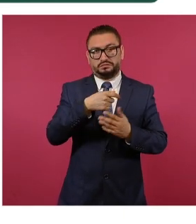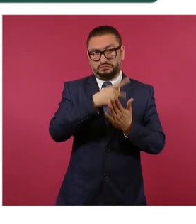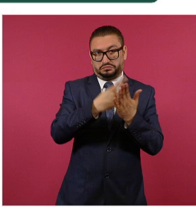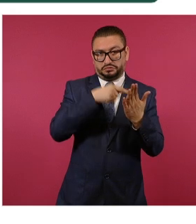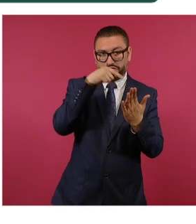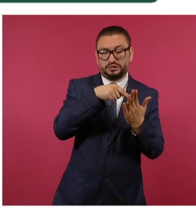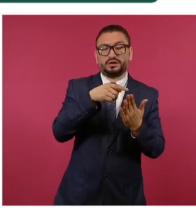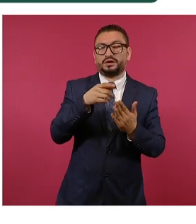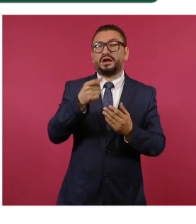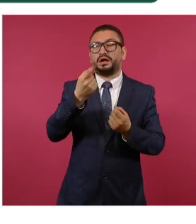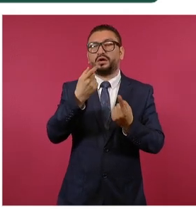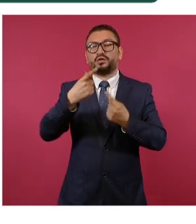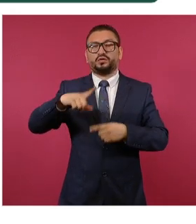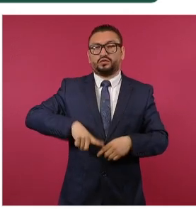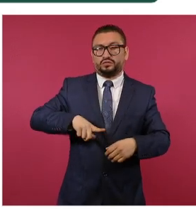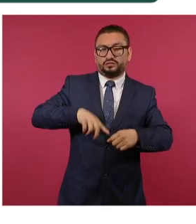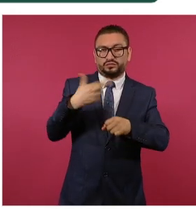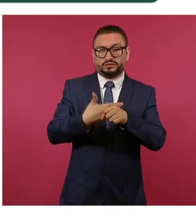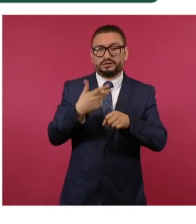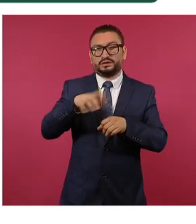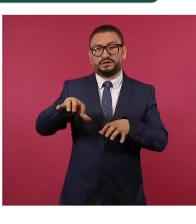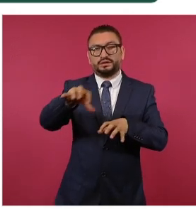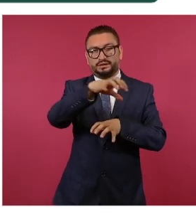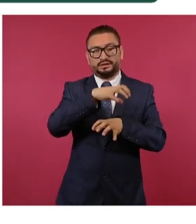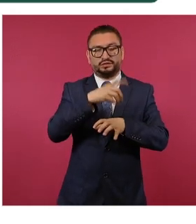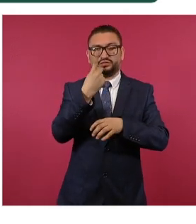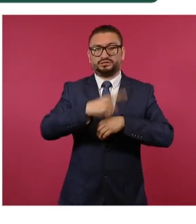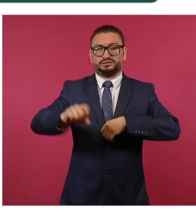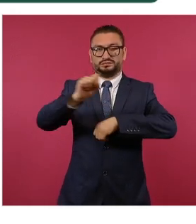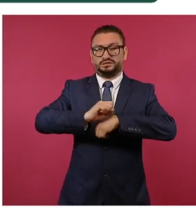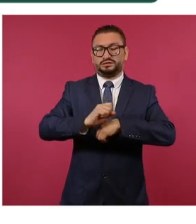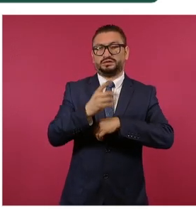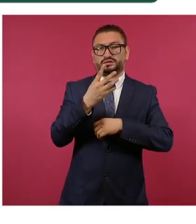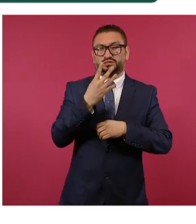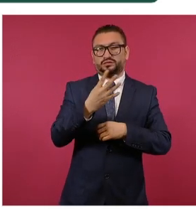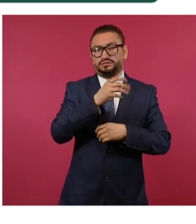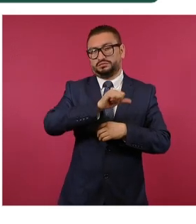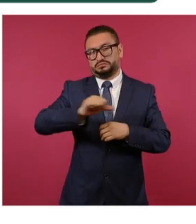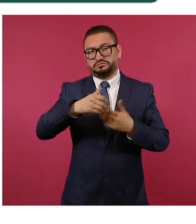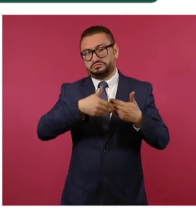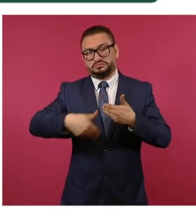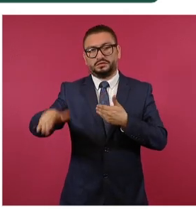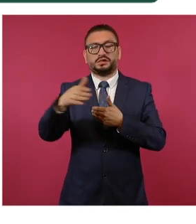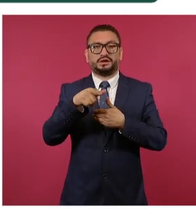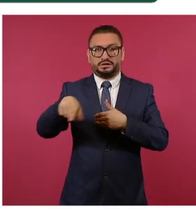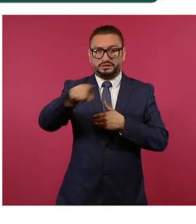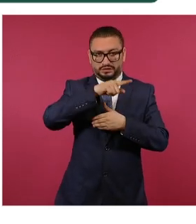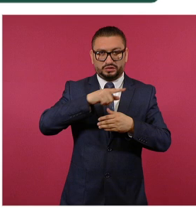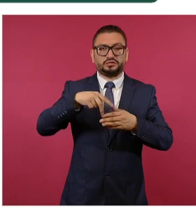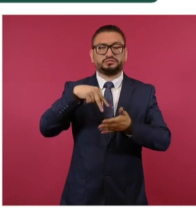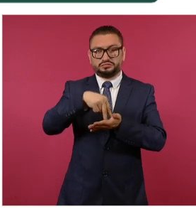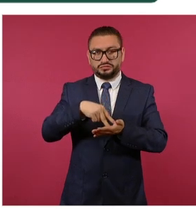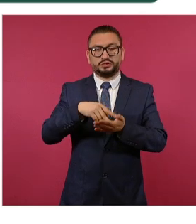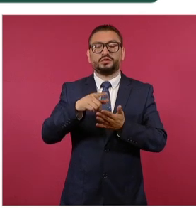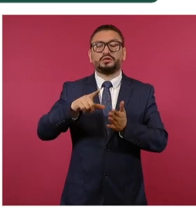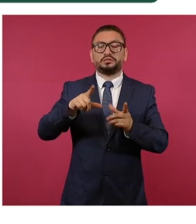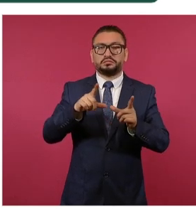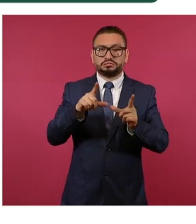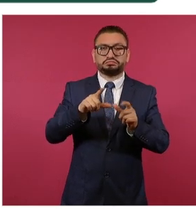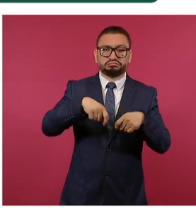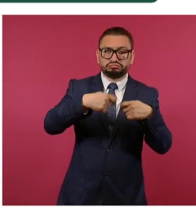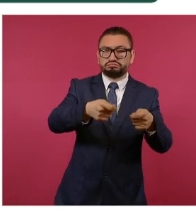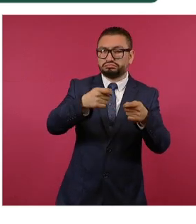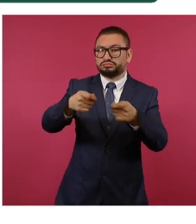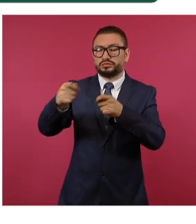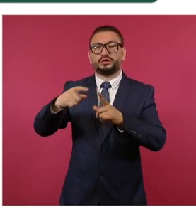Ahí muchos gobernadores, gobernadoras, durante la semana del 4 en adelante han estado presentes en la entrega directamente